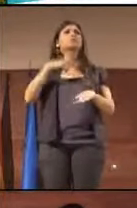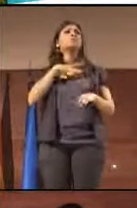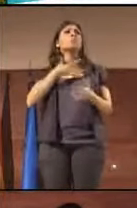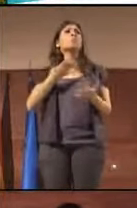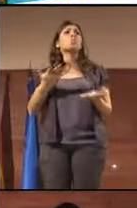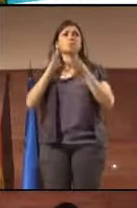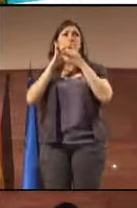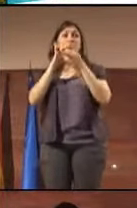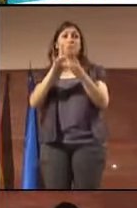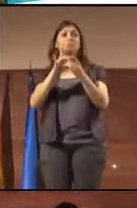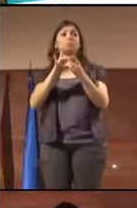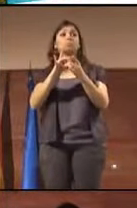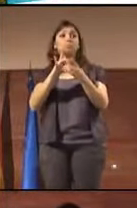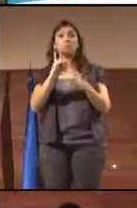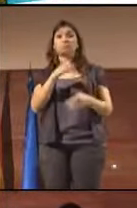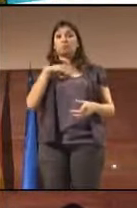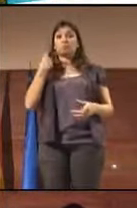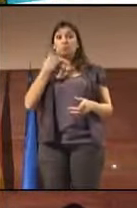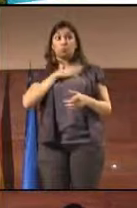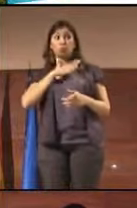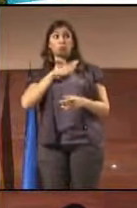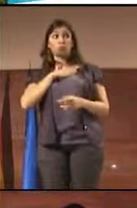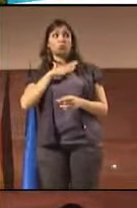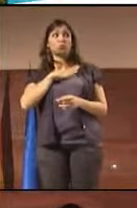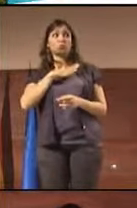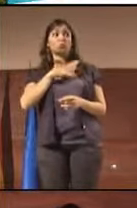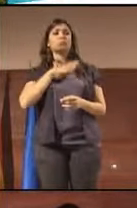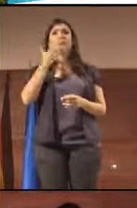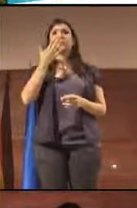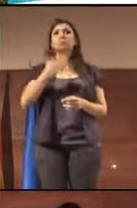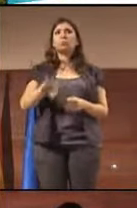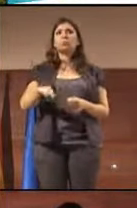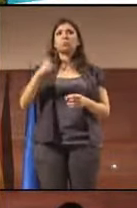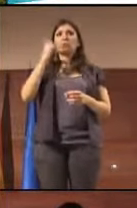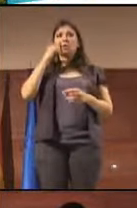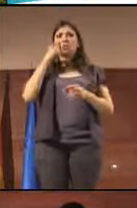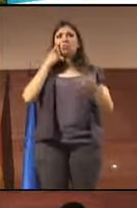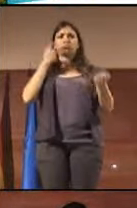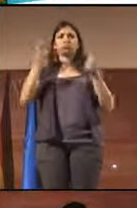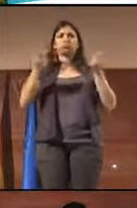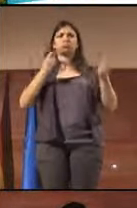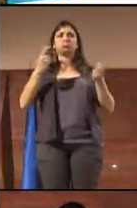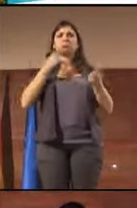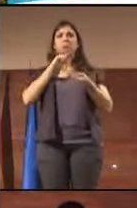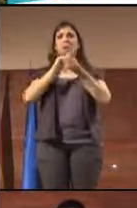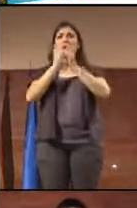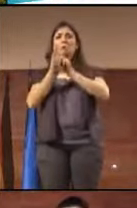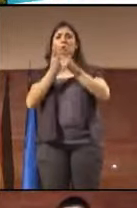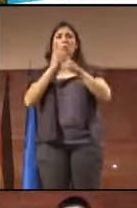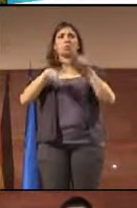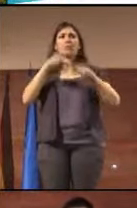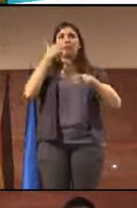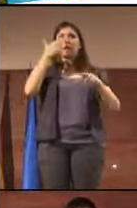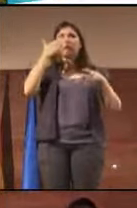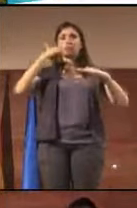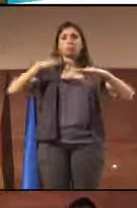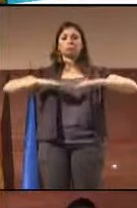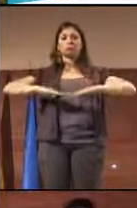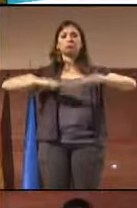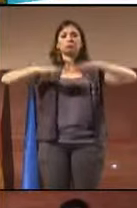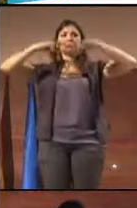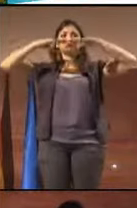de trabajo, nosotros podremos jugar con esa altura y podremos modificar esa altura. Además, una